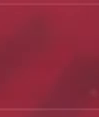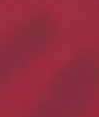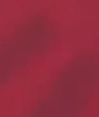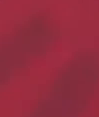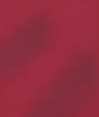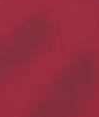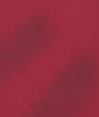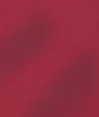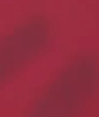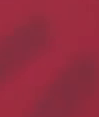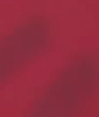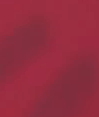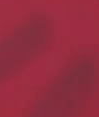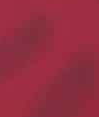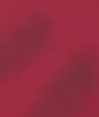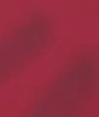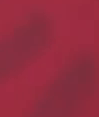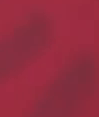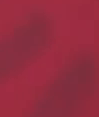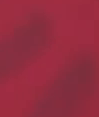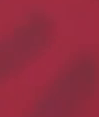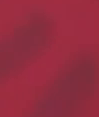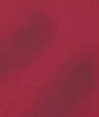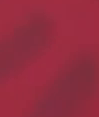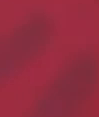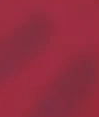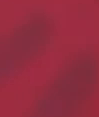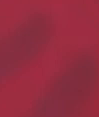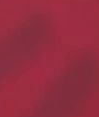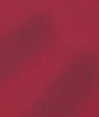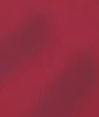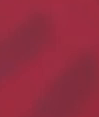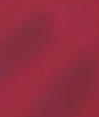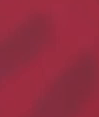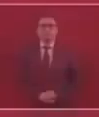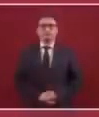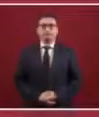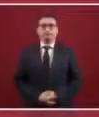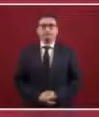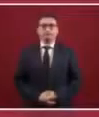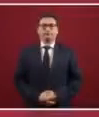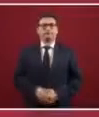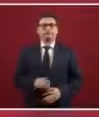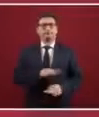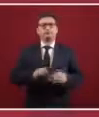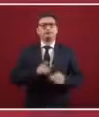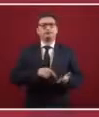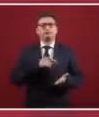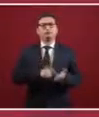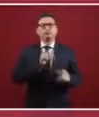tiene que haber pluralidad en todos lados. O sea,